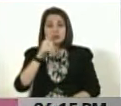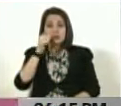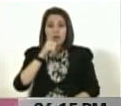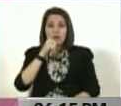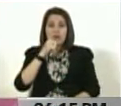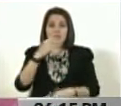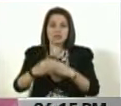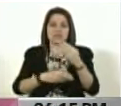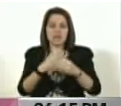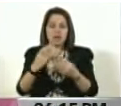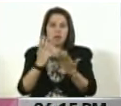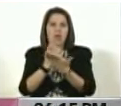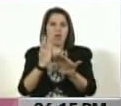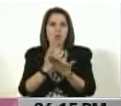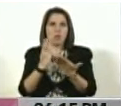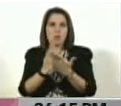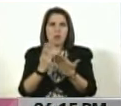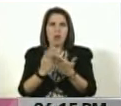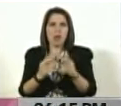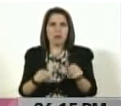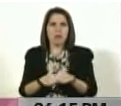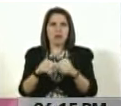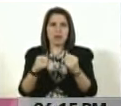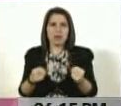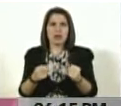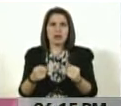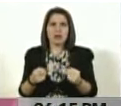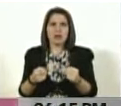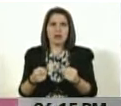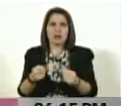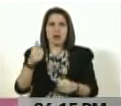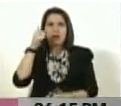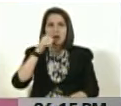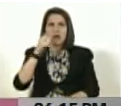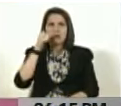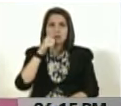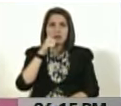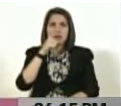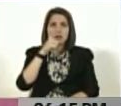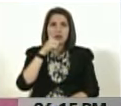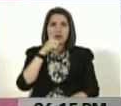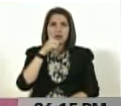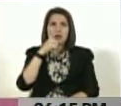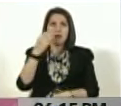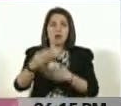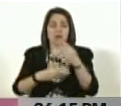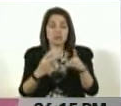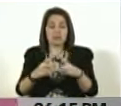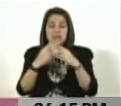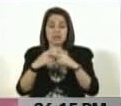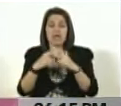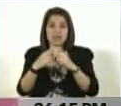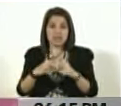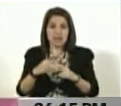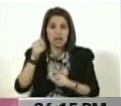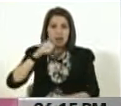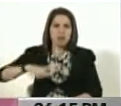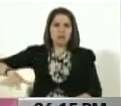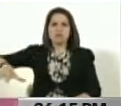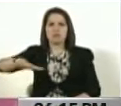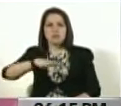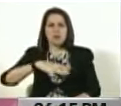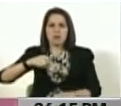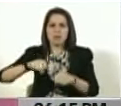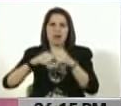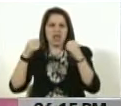se vuelva como una escuela, la panadería ahora nueva Minca. Entonces los sábados habrá talleres, ¿no?, al público. Talleres de